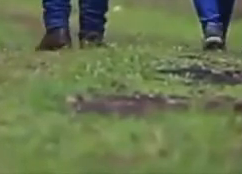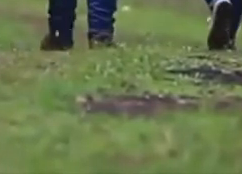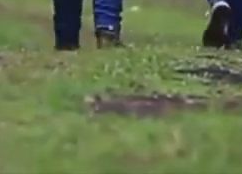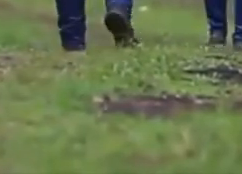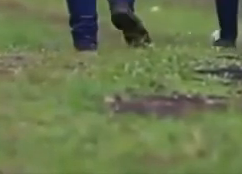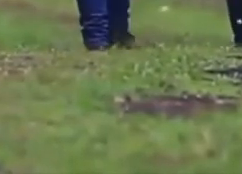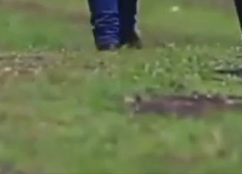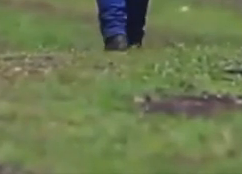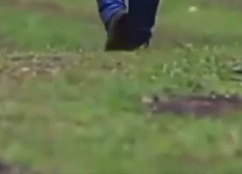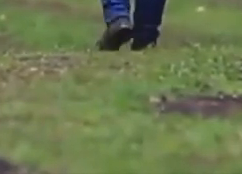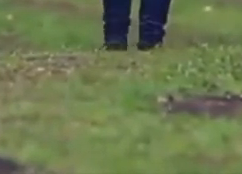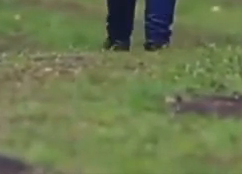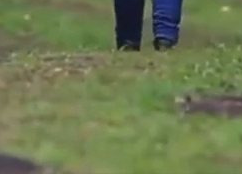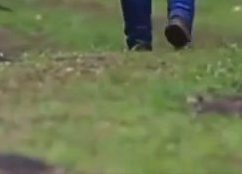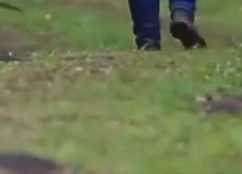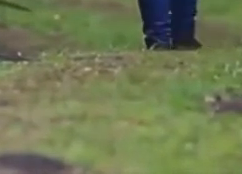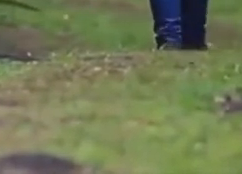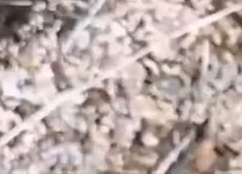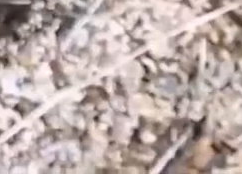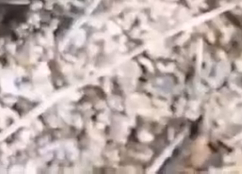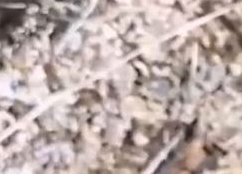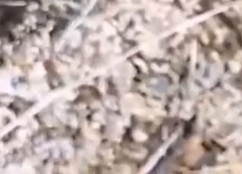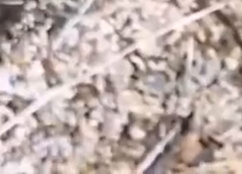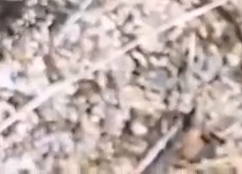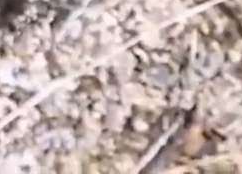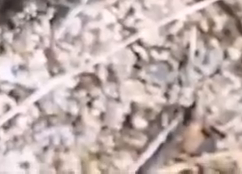avistan la flora y fauna de este paisaje natural.